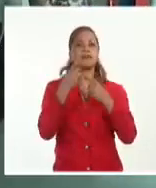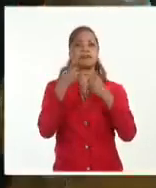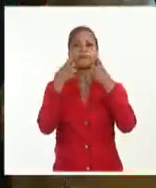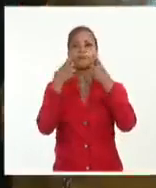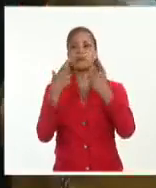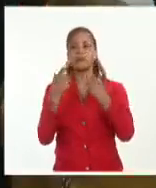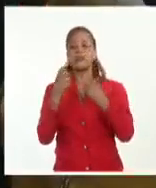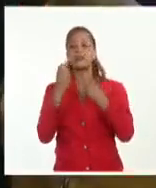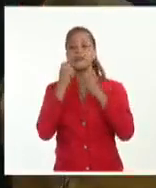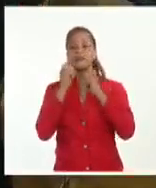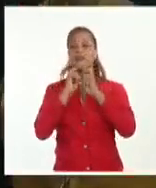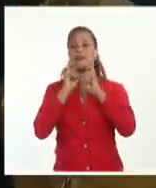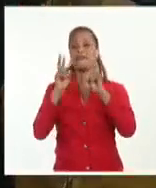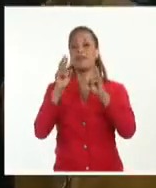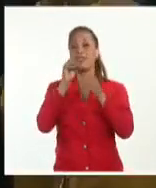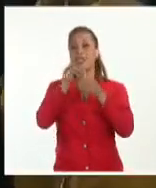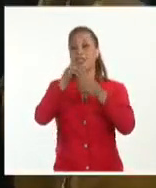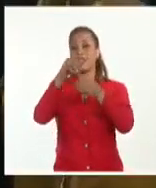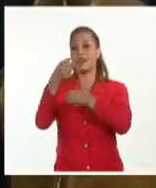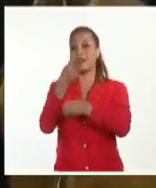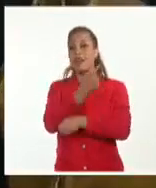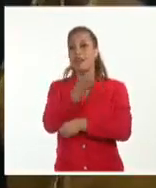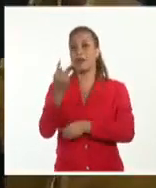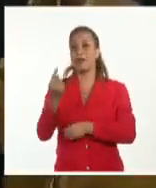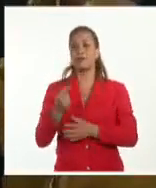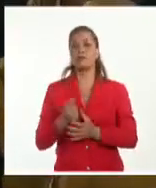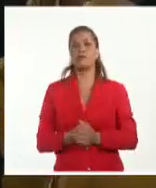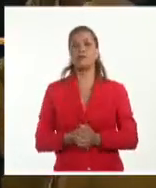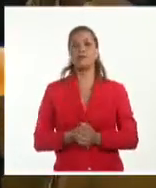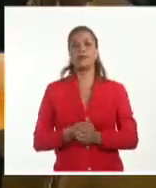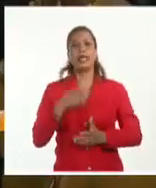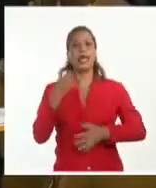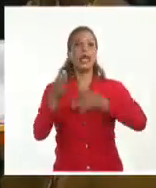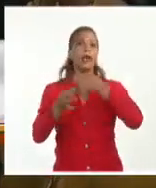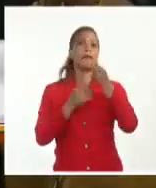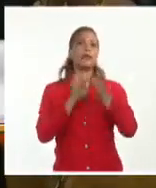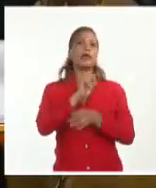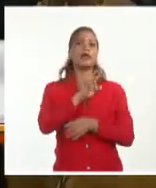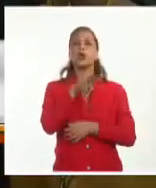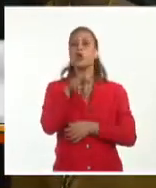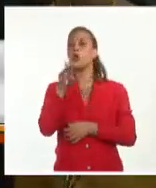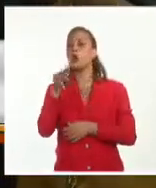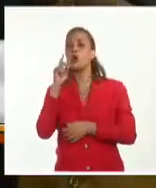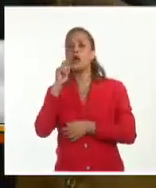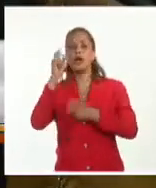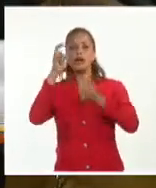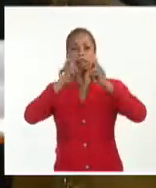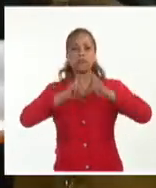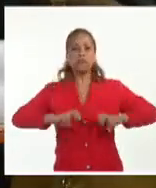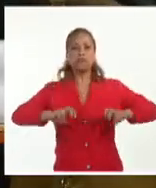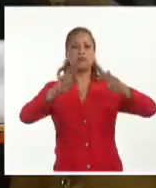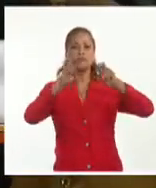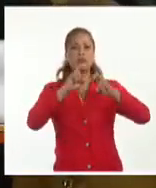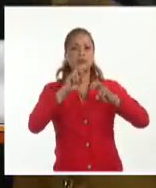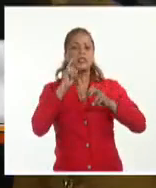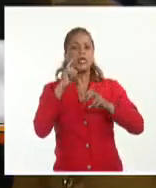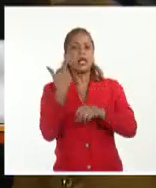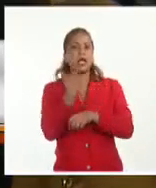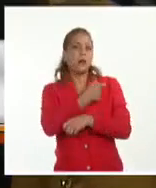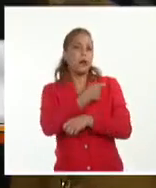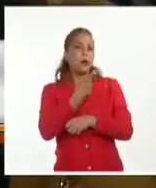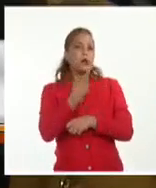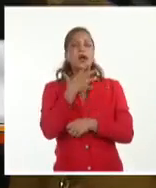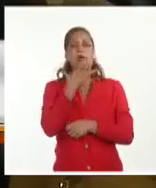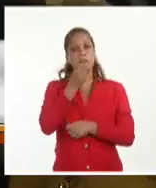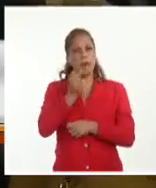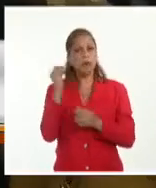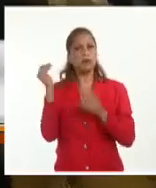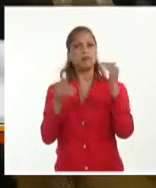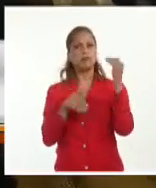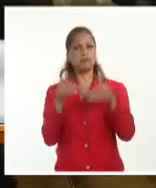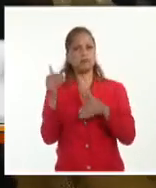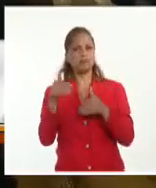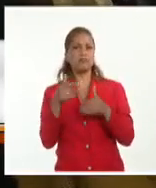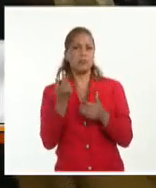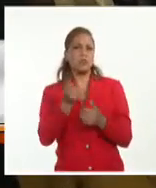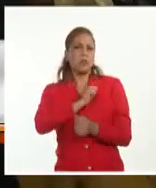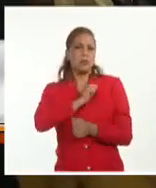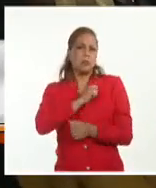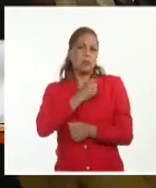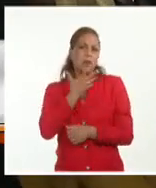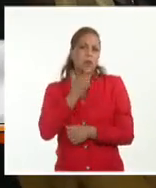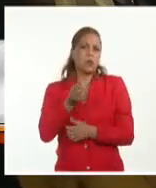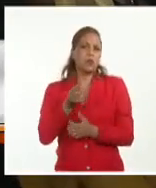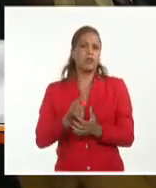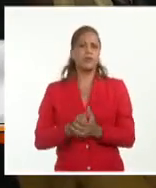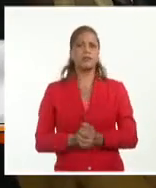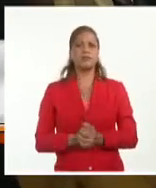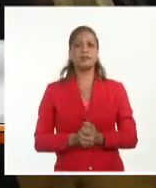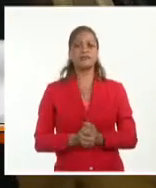vidas. Busqué información sobre la vacuna y me gustó y me gusta participar aquí porque es